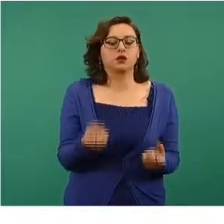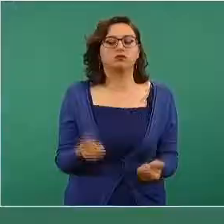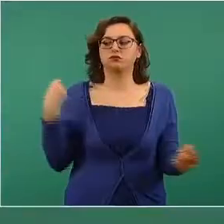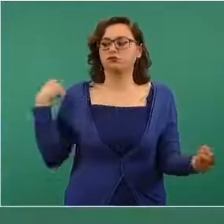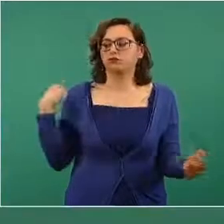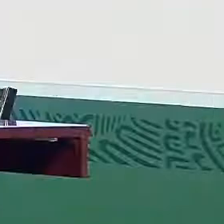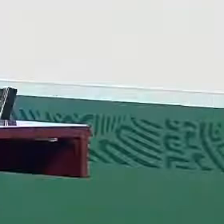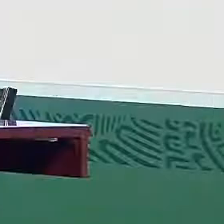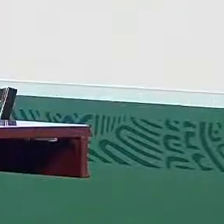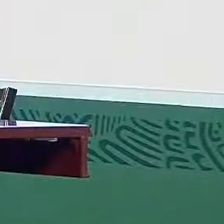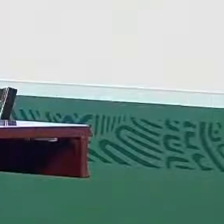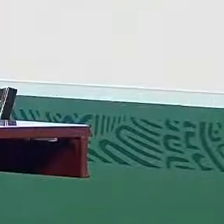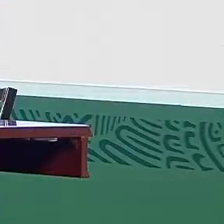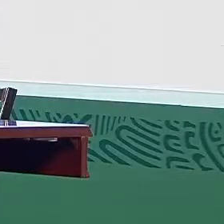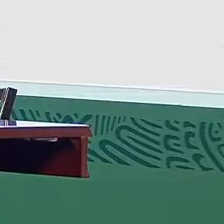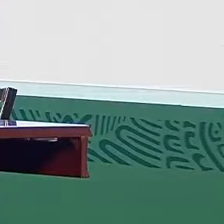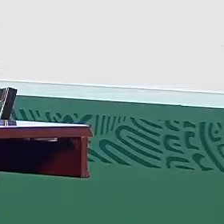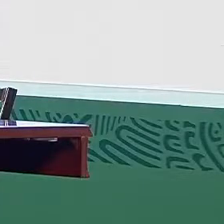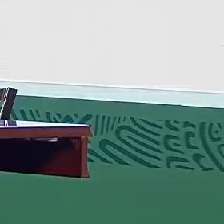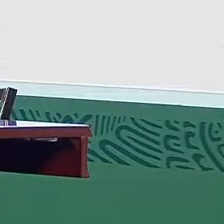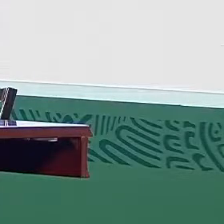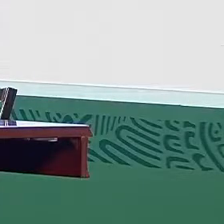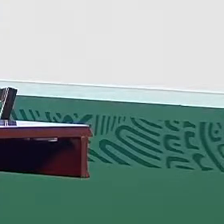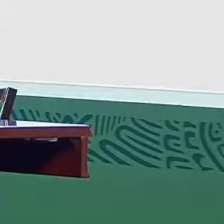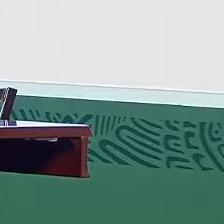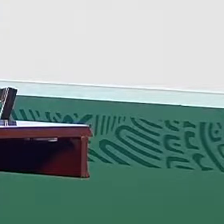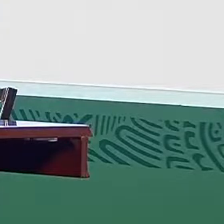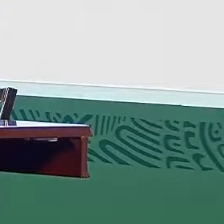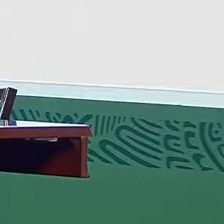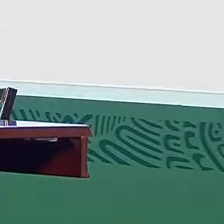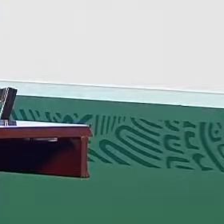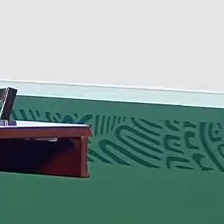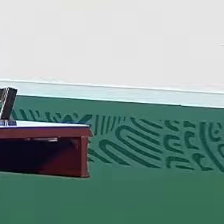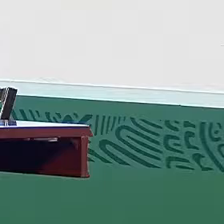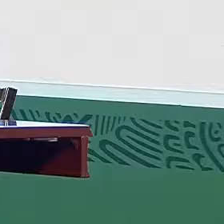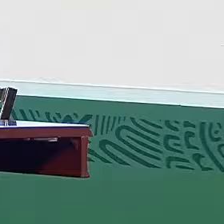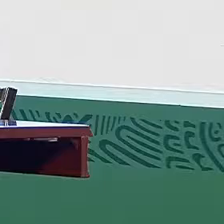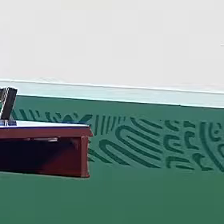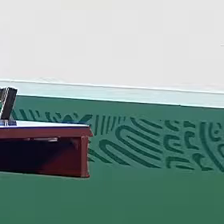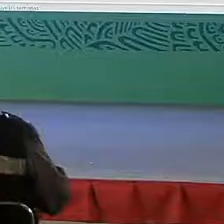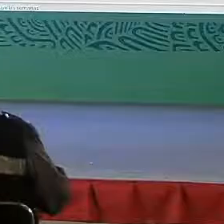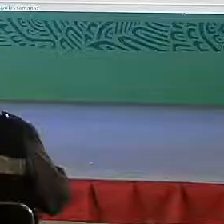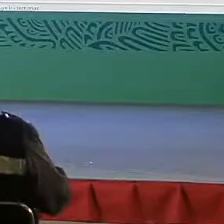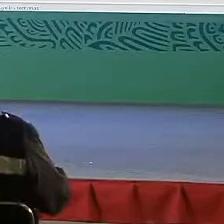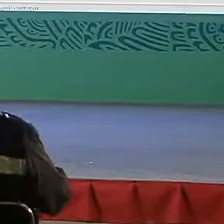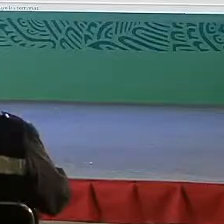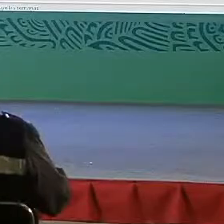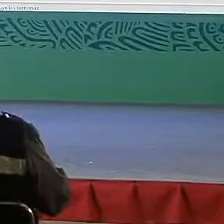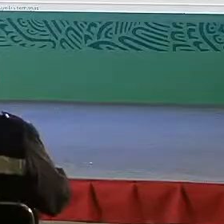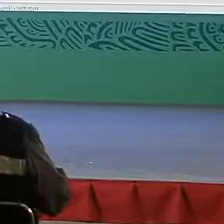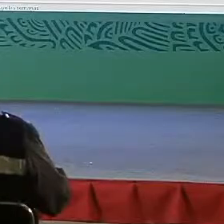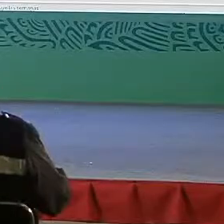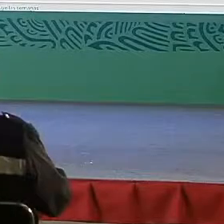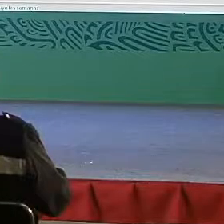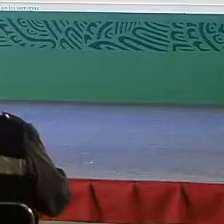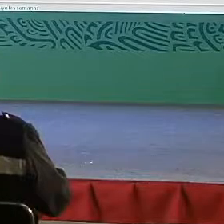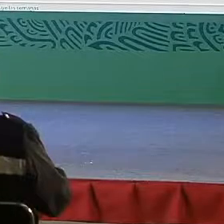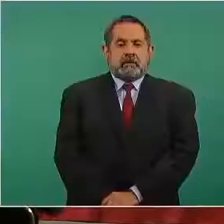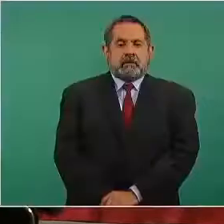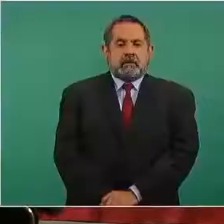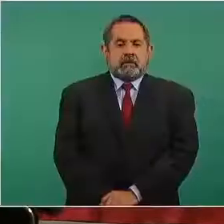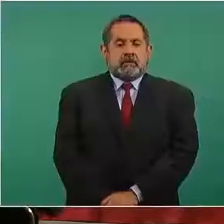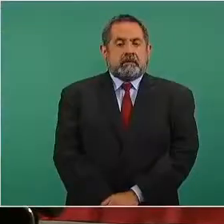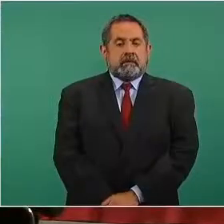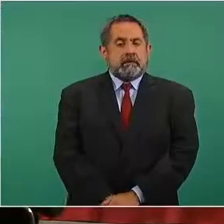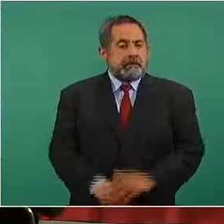en las diferentes semanas. Y lo que vemos es una curva que además refleja mucho la curva que hemos visto tanto con casos